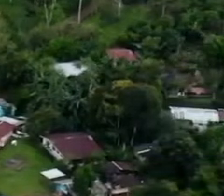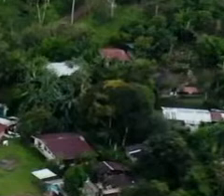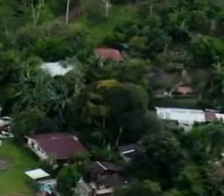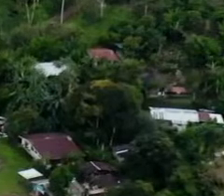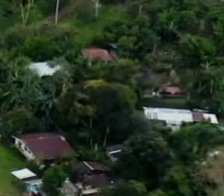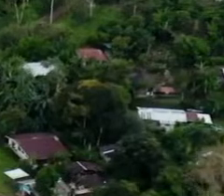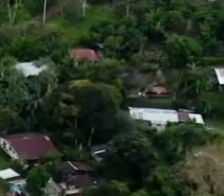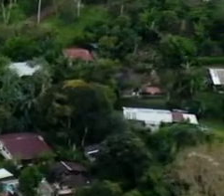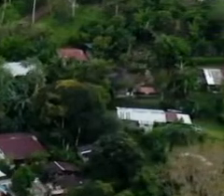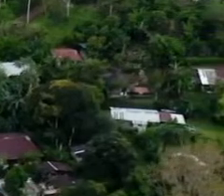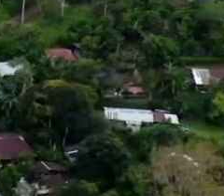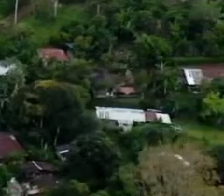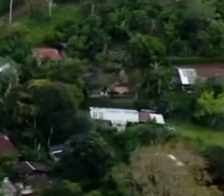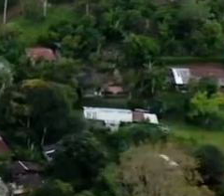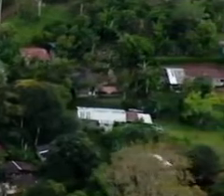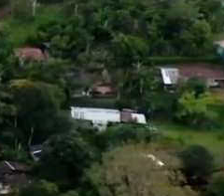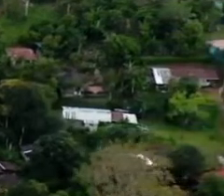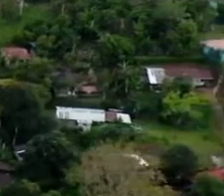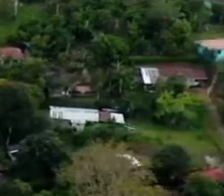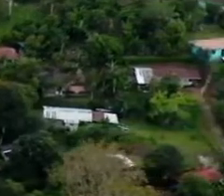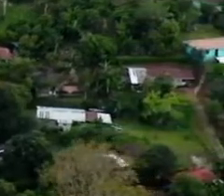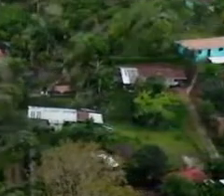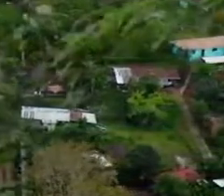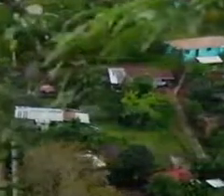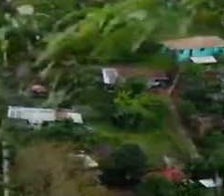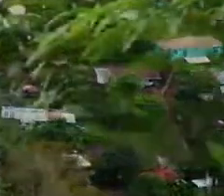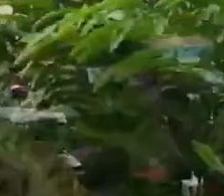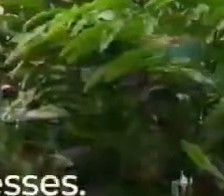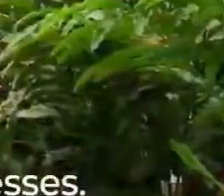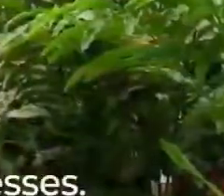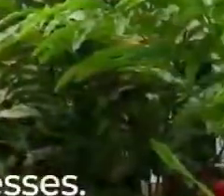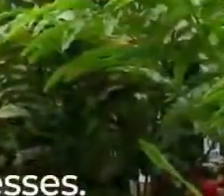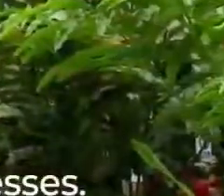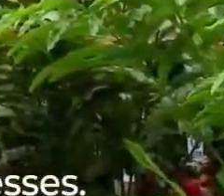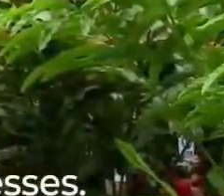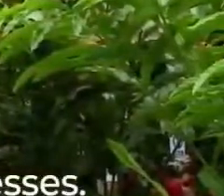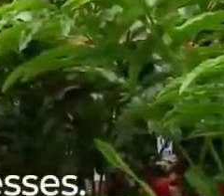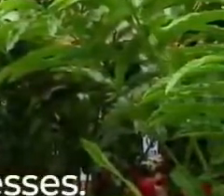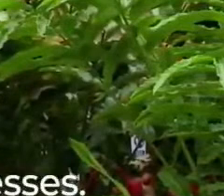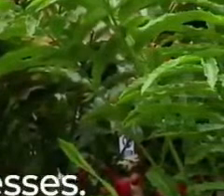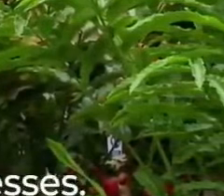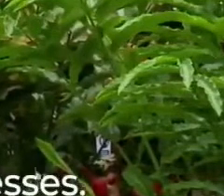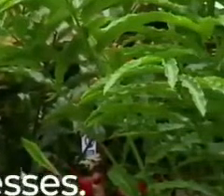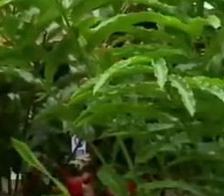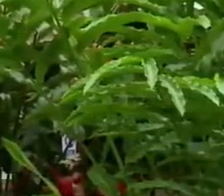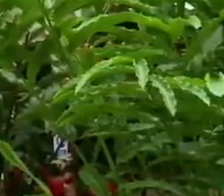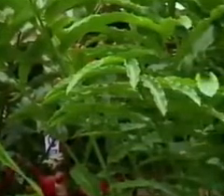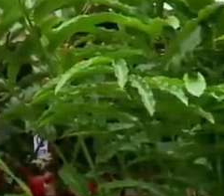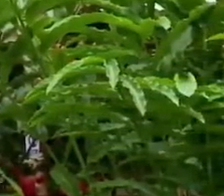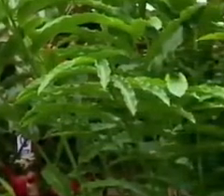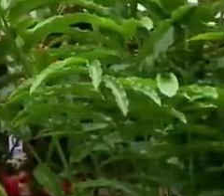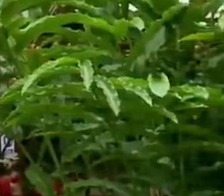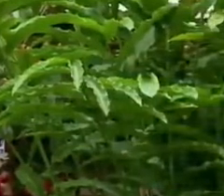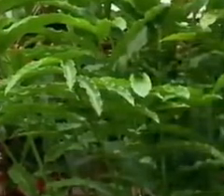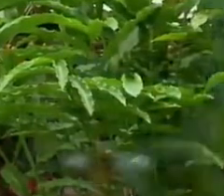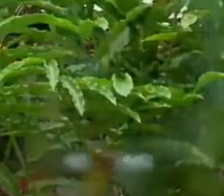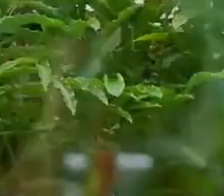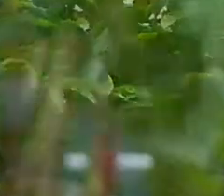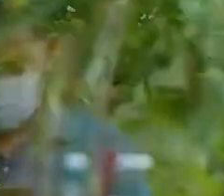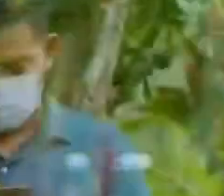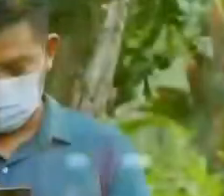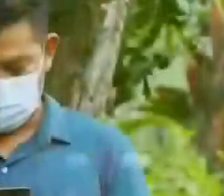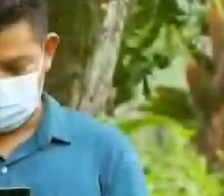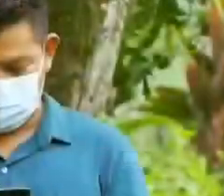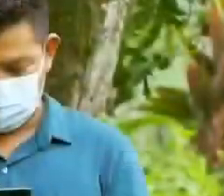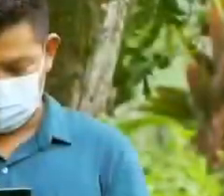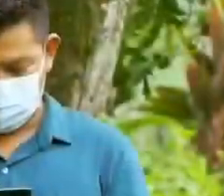pandemia del COVID-19 ha mermado el emprendimiento de don Alfredo, como a todos los negocios turísticos del país. El turismo rural intenta